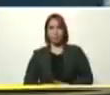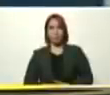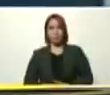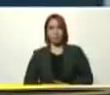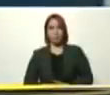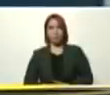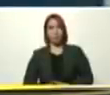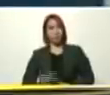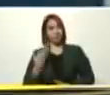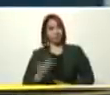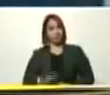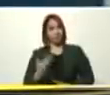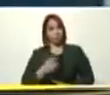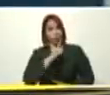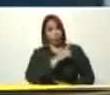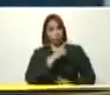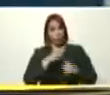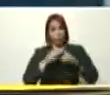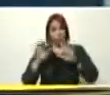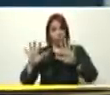¿Qué importante es el 1x10?